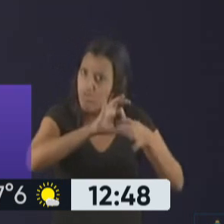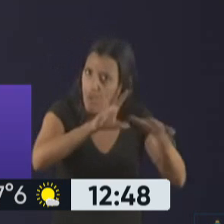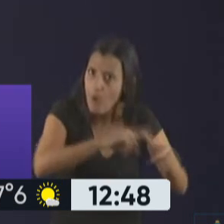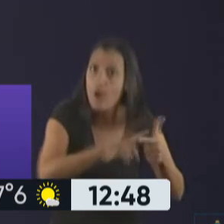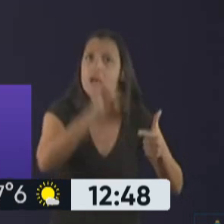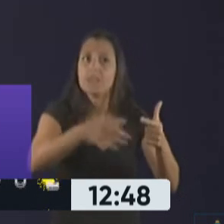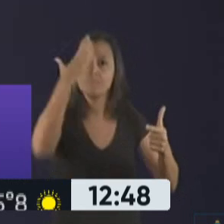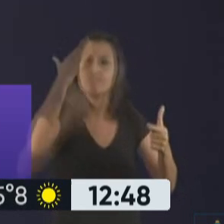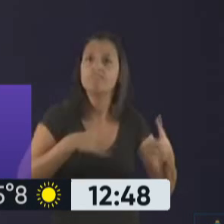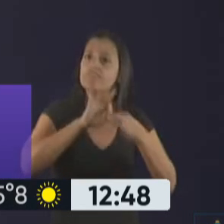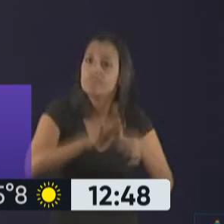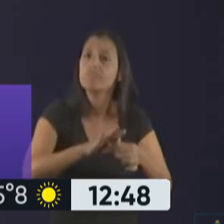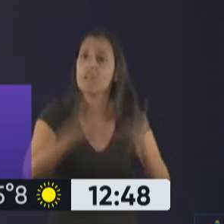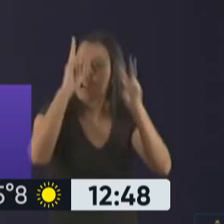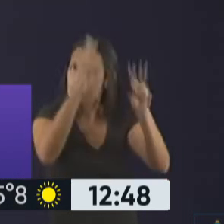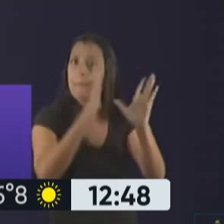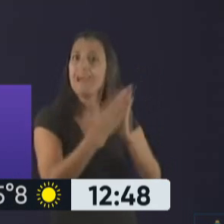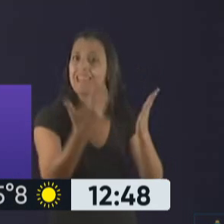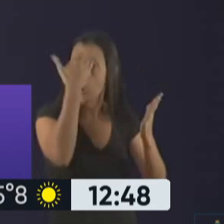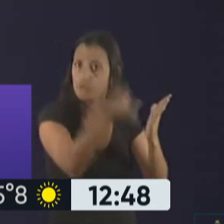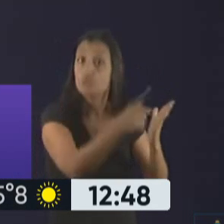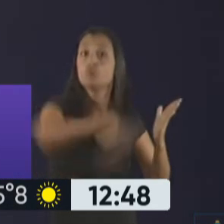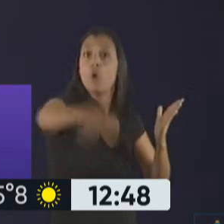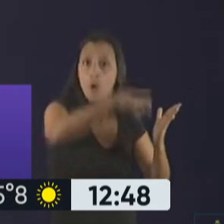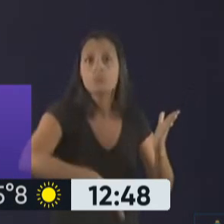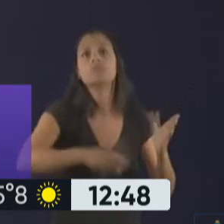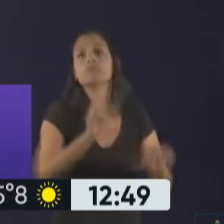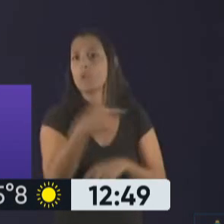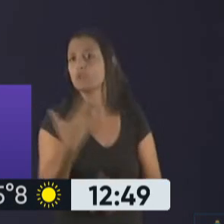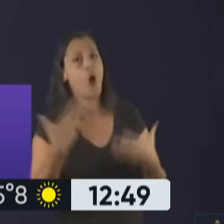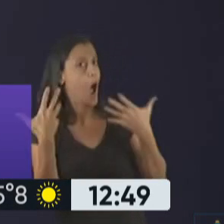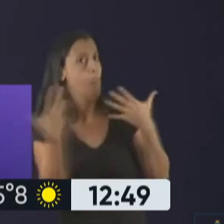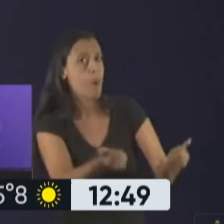fuerzas de la Constitución y van a actuar con todo el amparo y el respaldo de la ley.